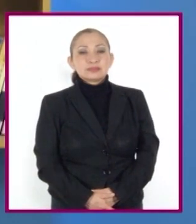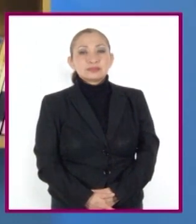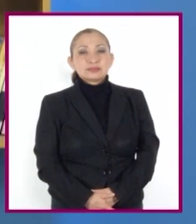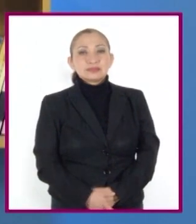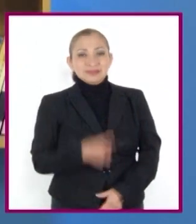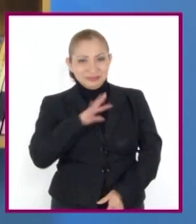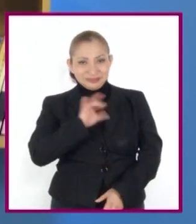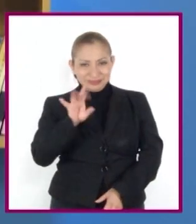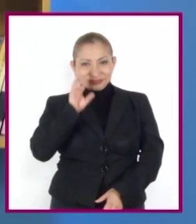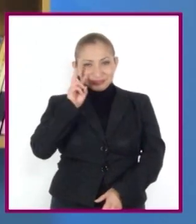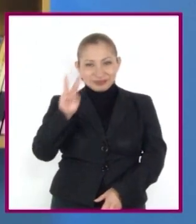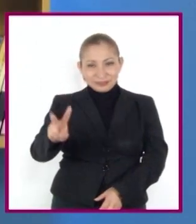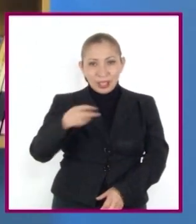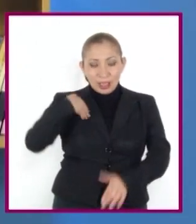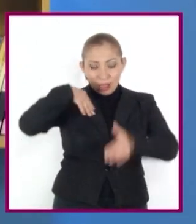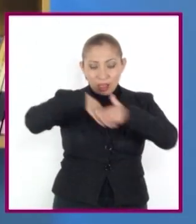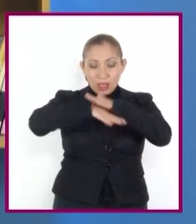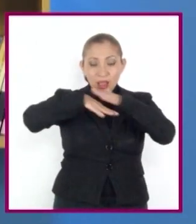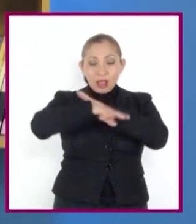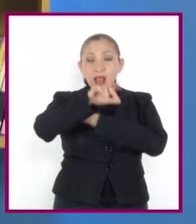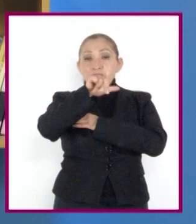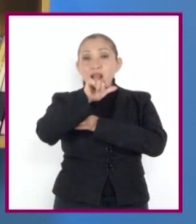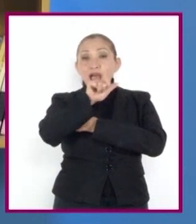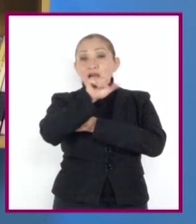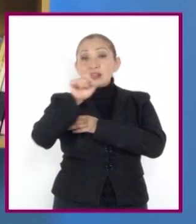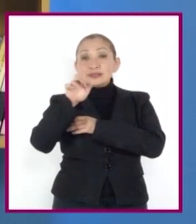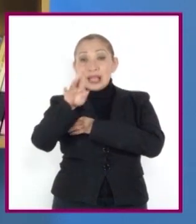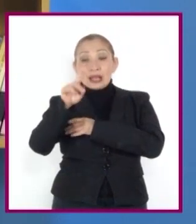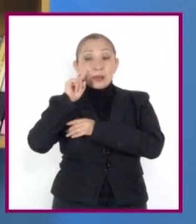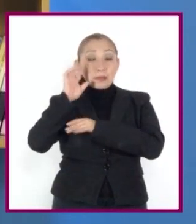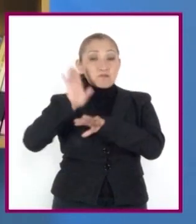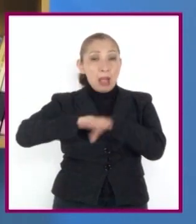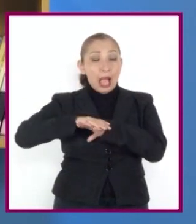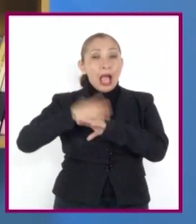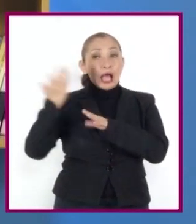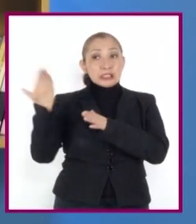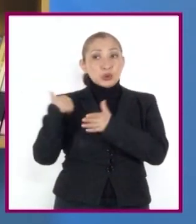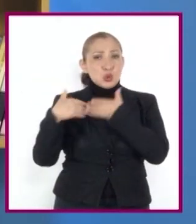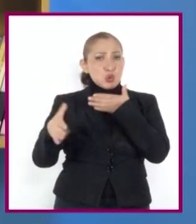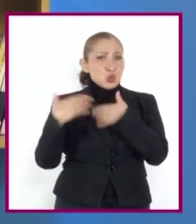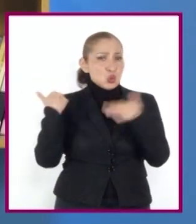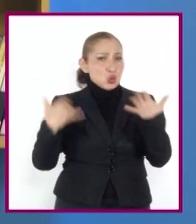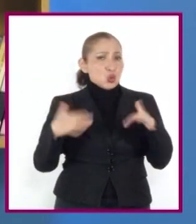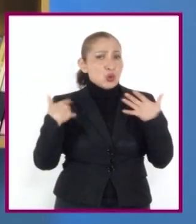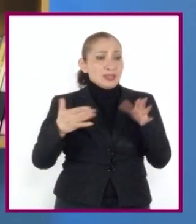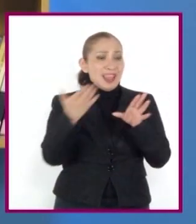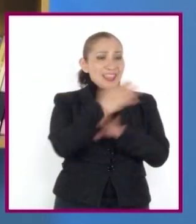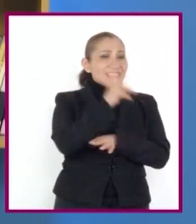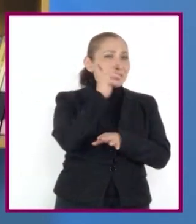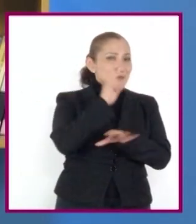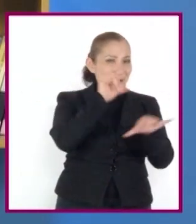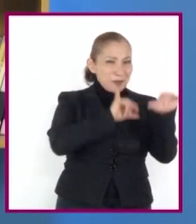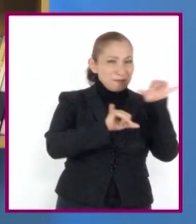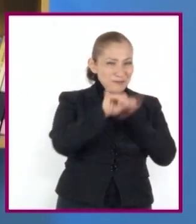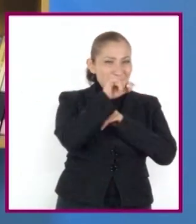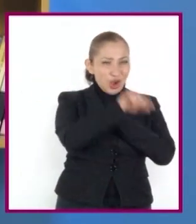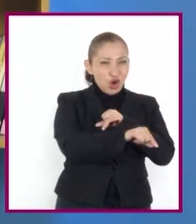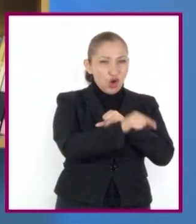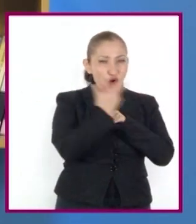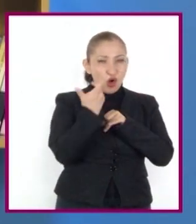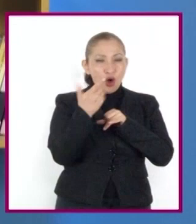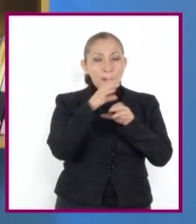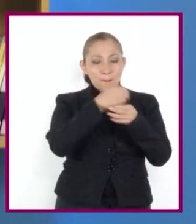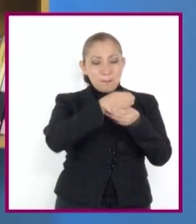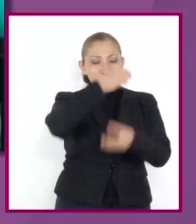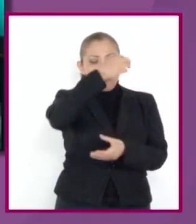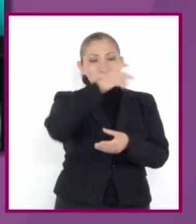Como acabamos de ver, las impresoras láser son una versión mucho más sofisticada del experimento que te mostré con el tubo de PVC y